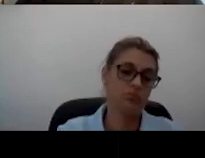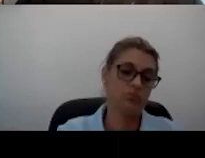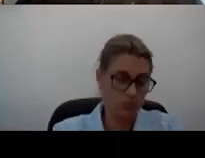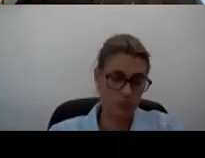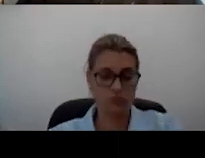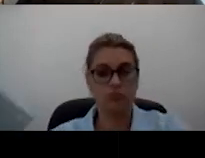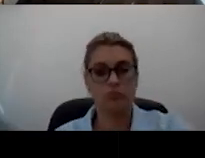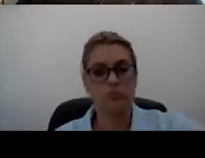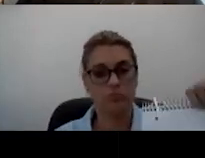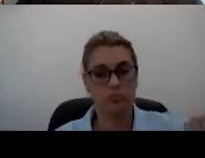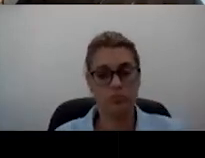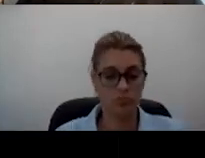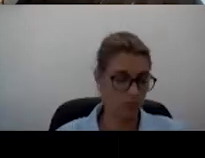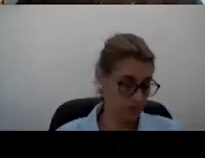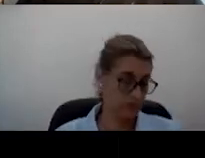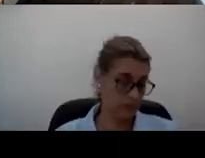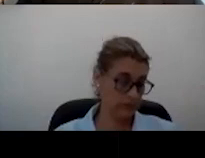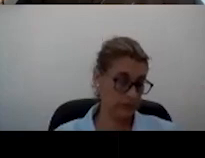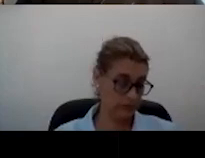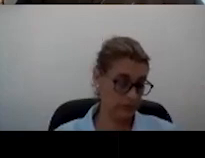20% con respecto al peso mexicano.